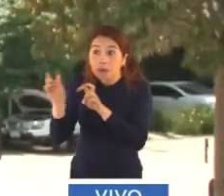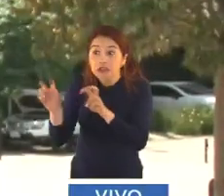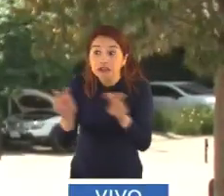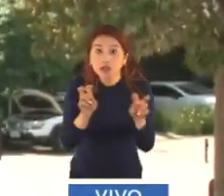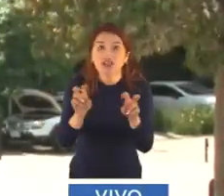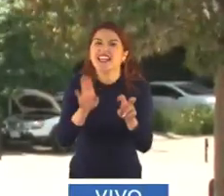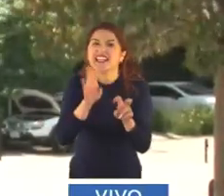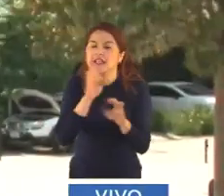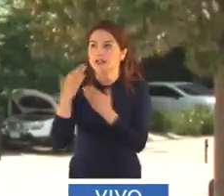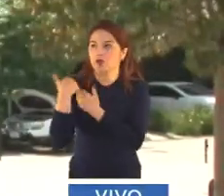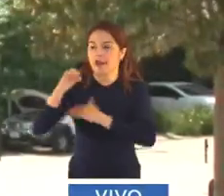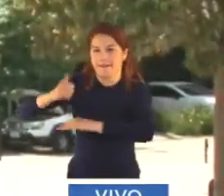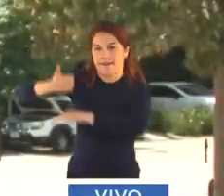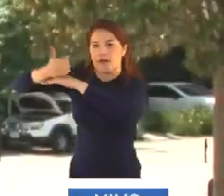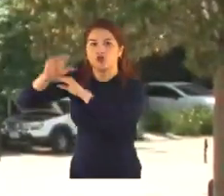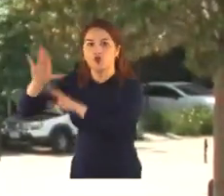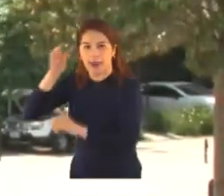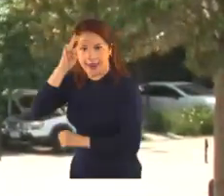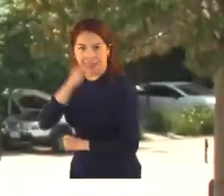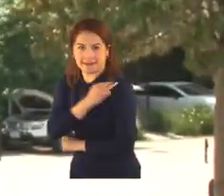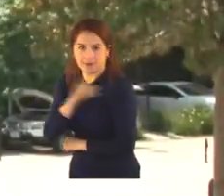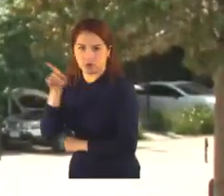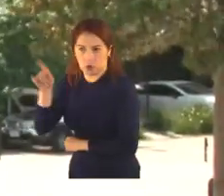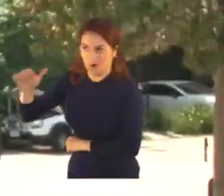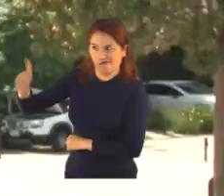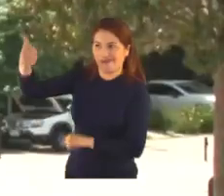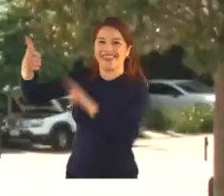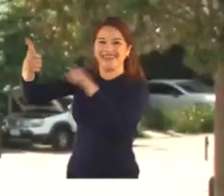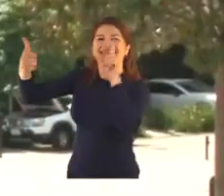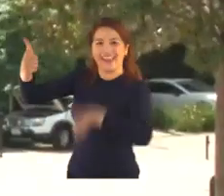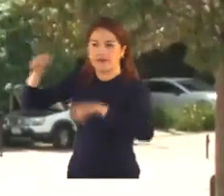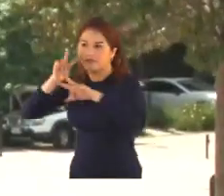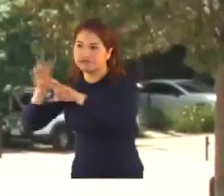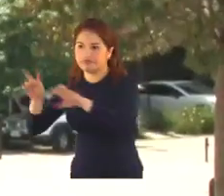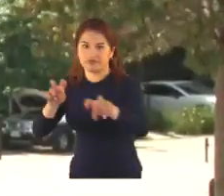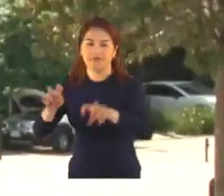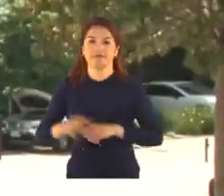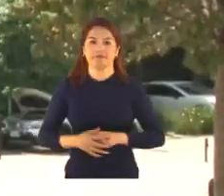el ejército sobre esta grave denuncia. Información desde Medellín, Sara Gudelo, Noticias RCI.